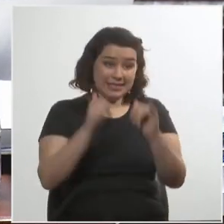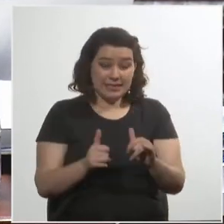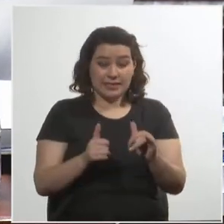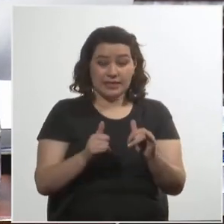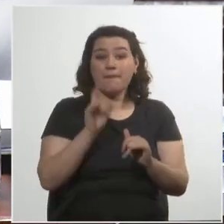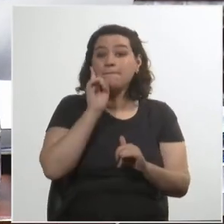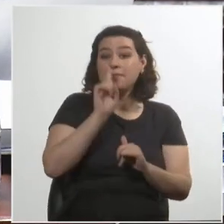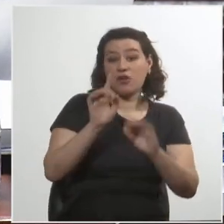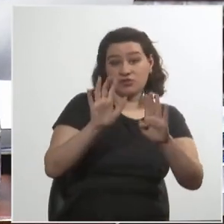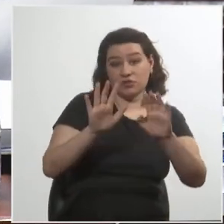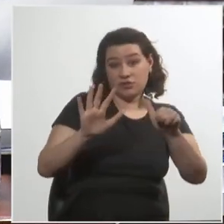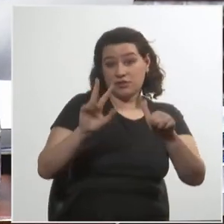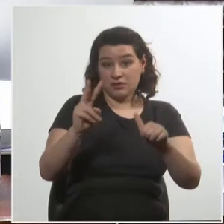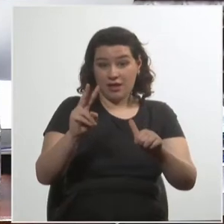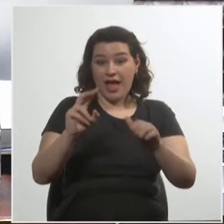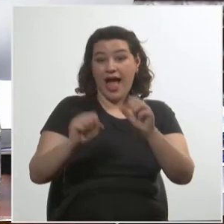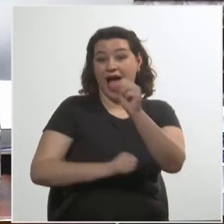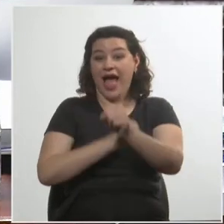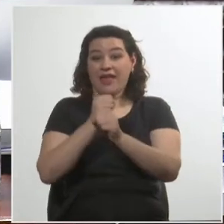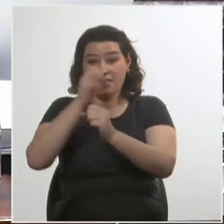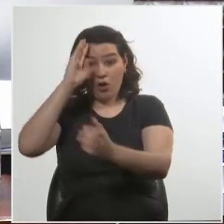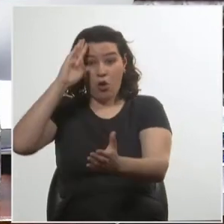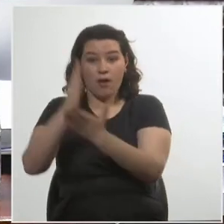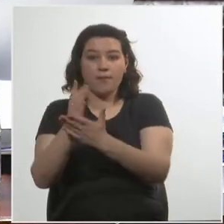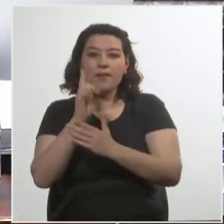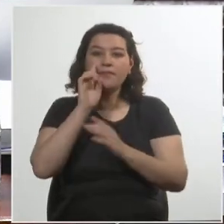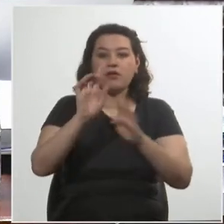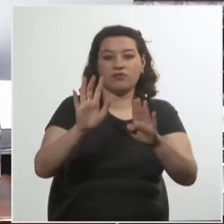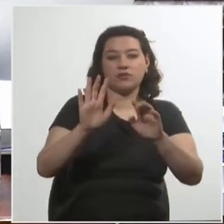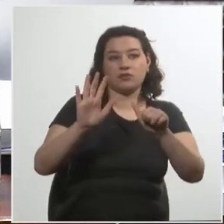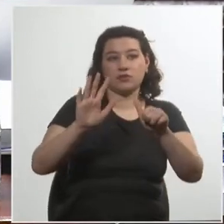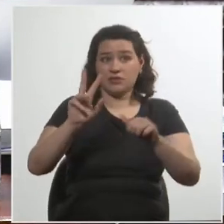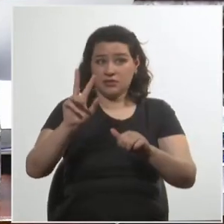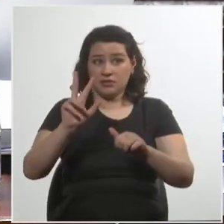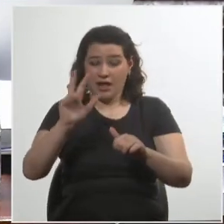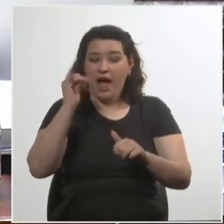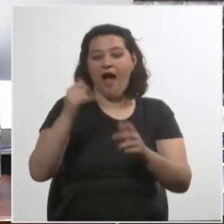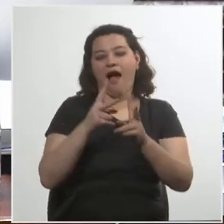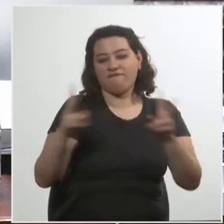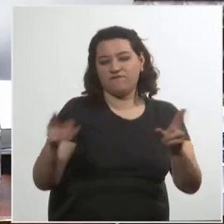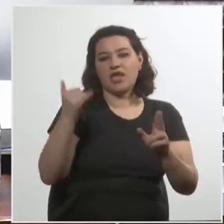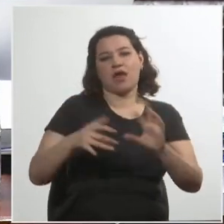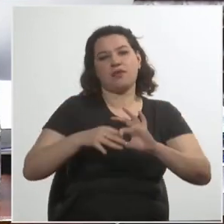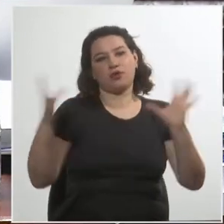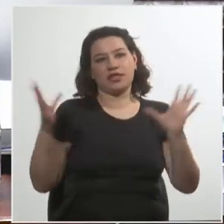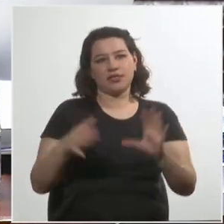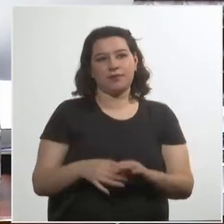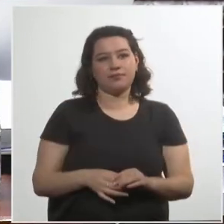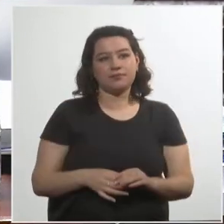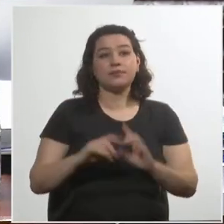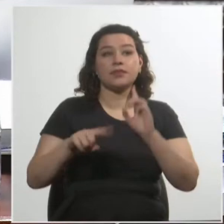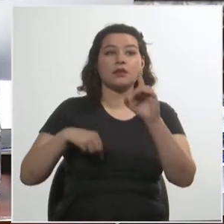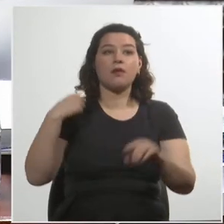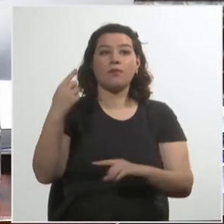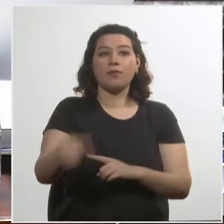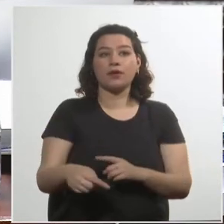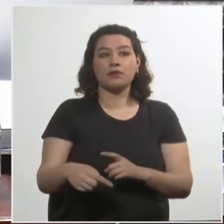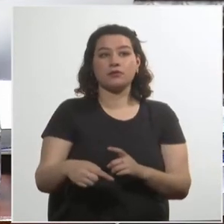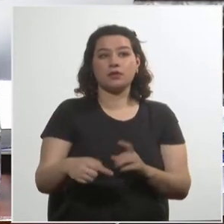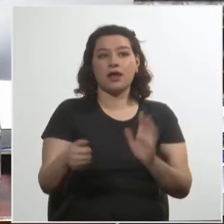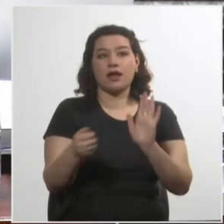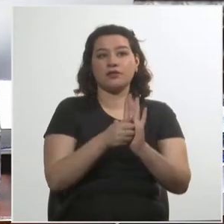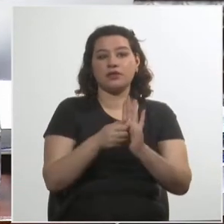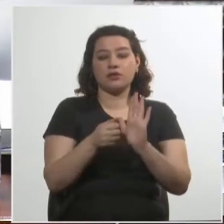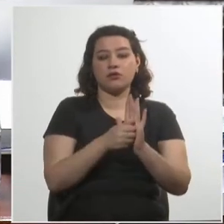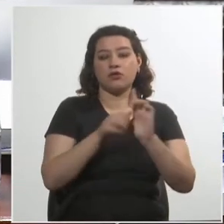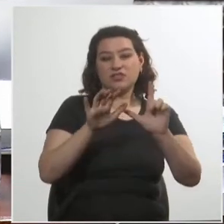62 y hasta el golpe de estado del 73 regía la democracia luego los